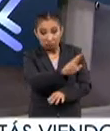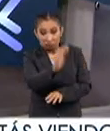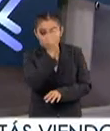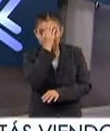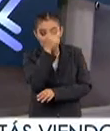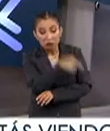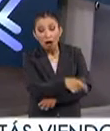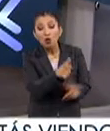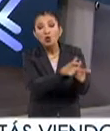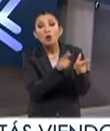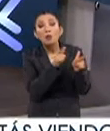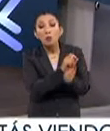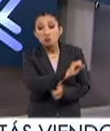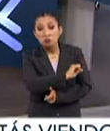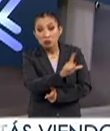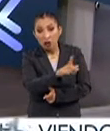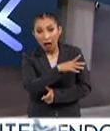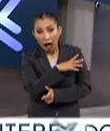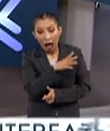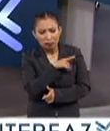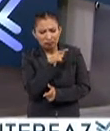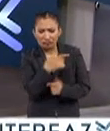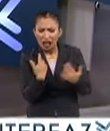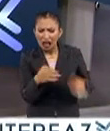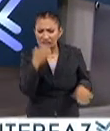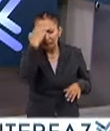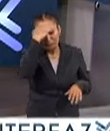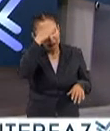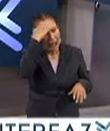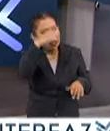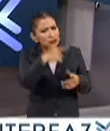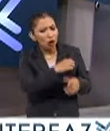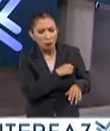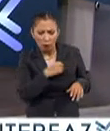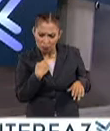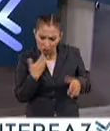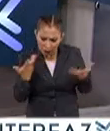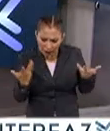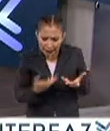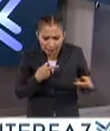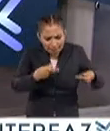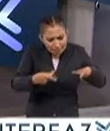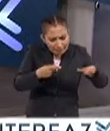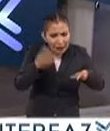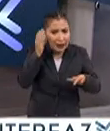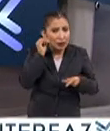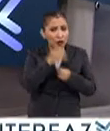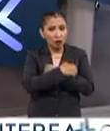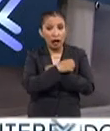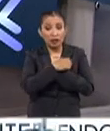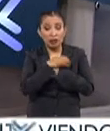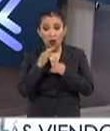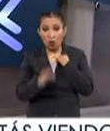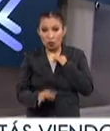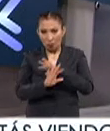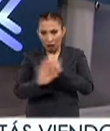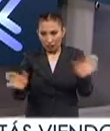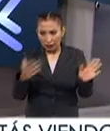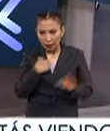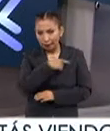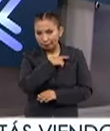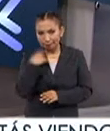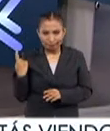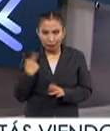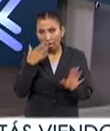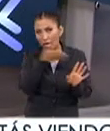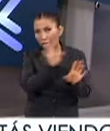reconocimiento al grupo de profesionales con una gran experiencia y con un gran compromiso que conforma Radio Educación. Perfecto. Y finalmente, antes de que me